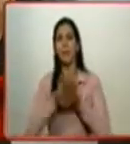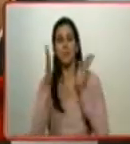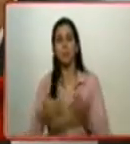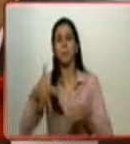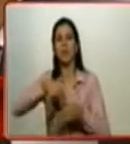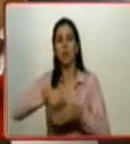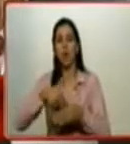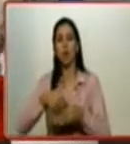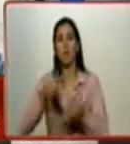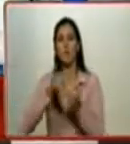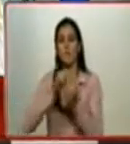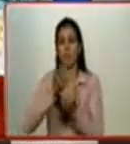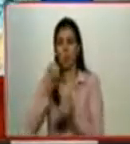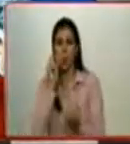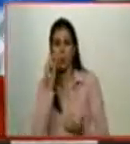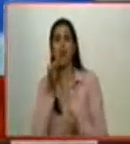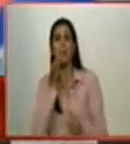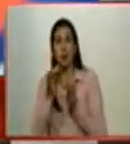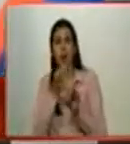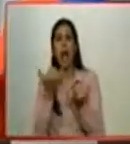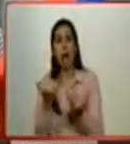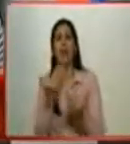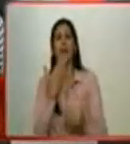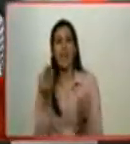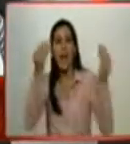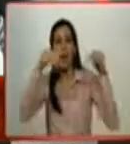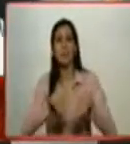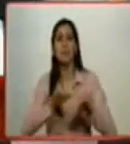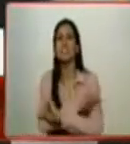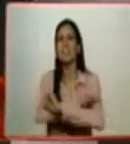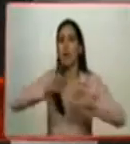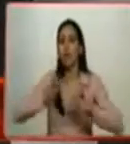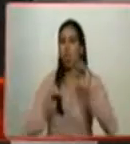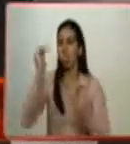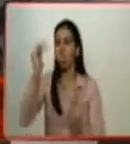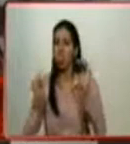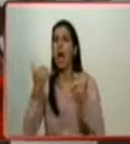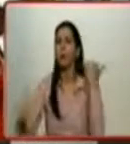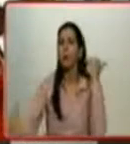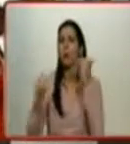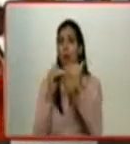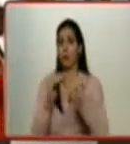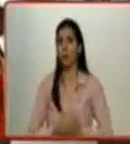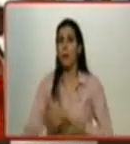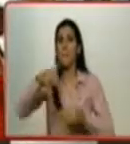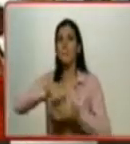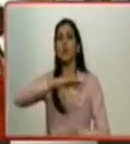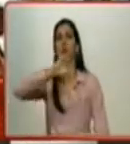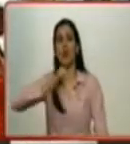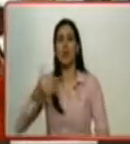que a través de este mecanismo se acabaron las asimetrías en la región. Petrocaribe es un